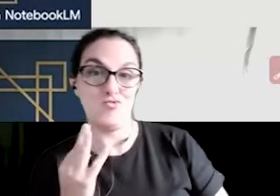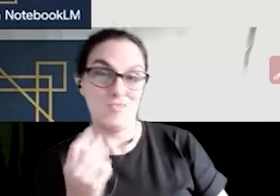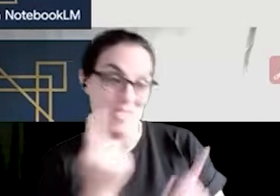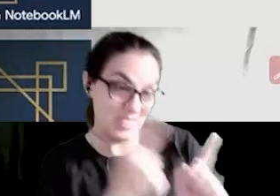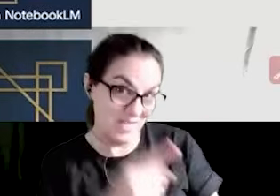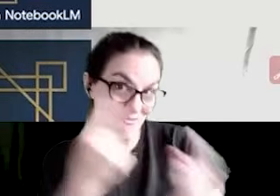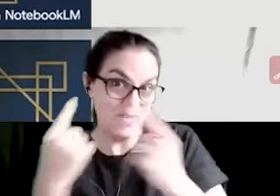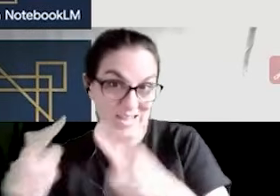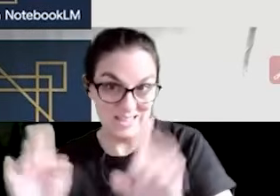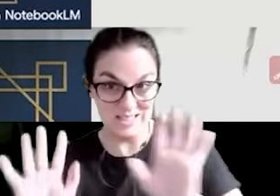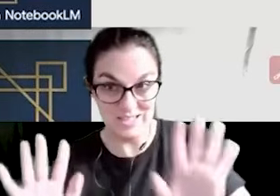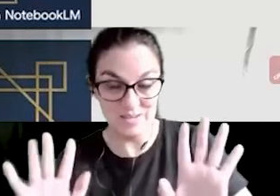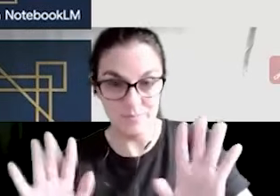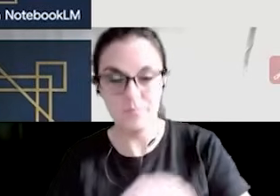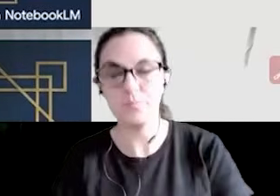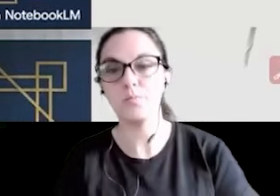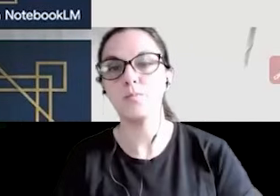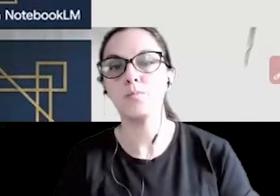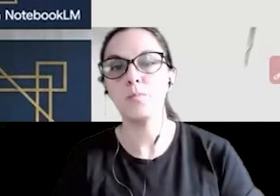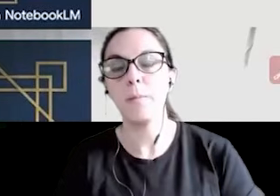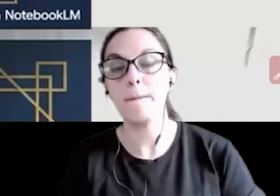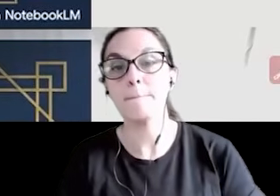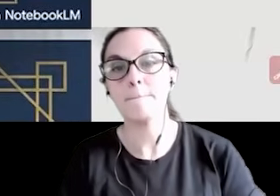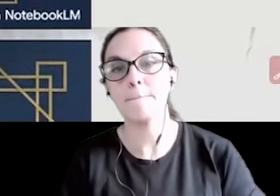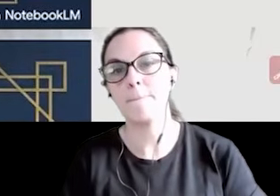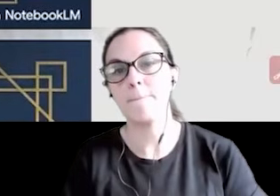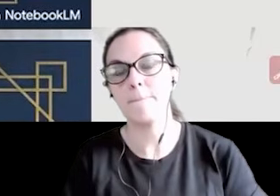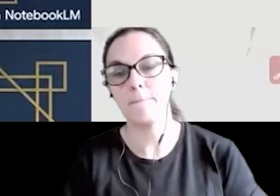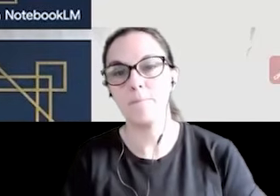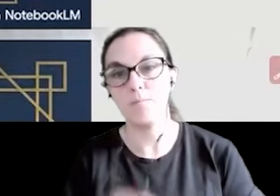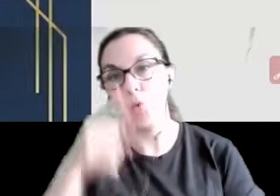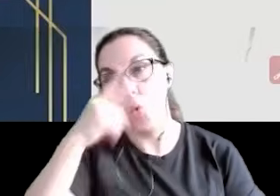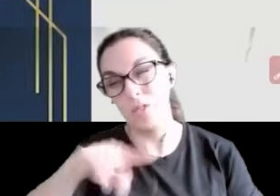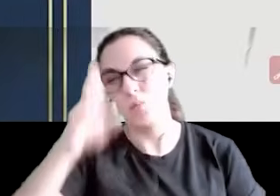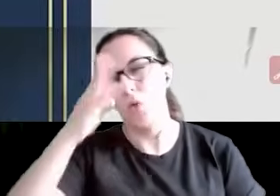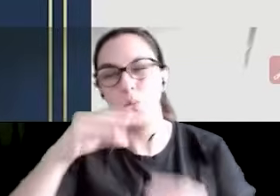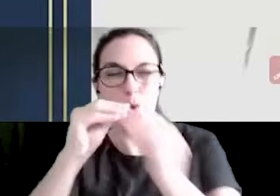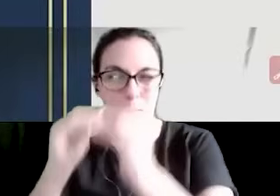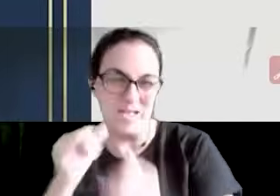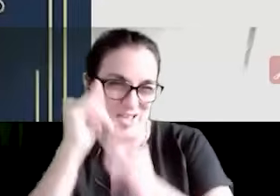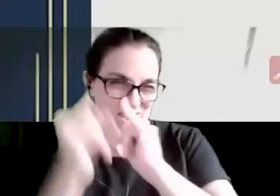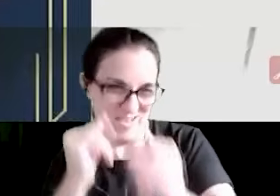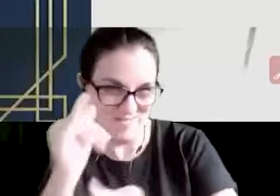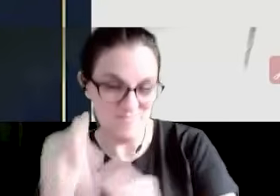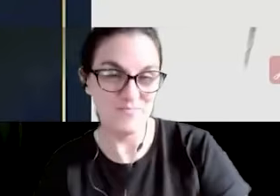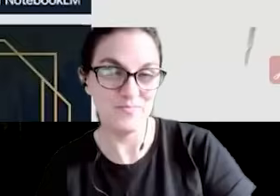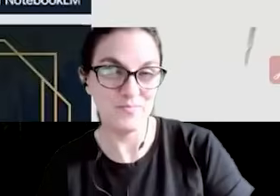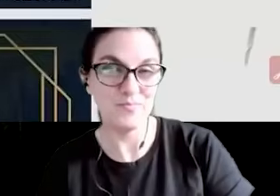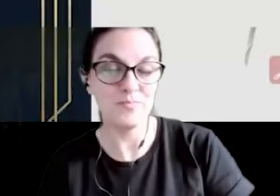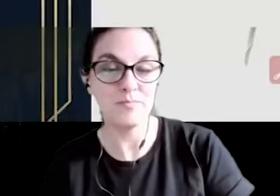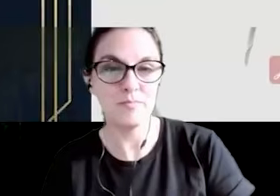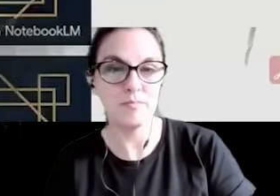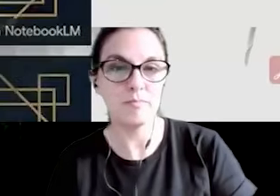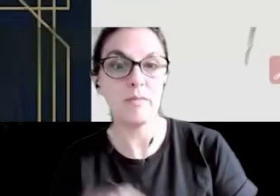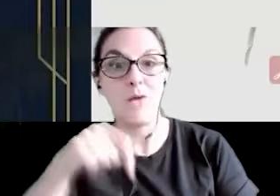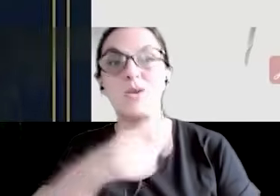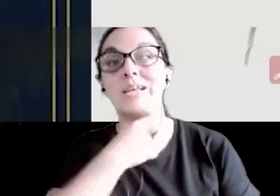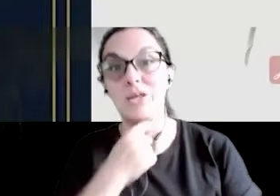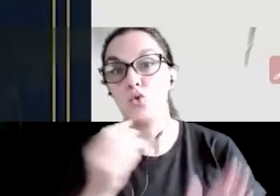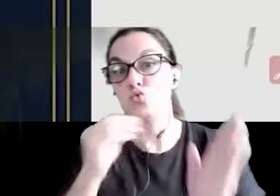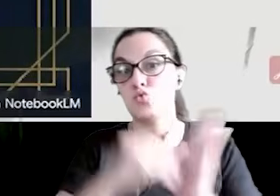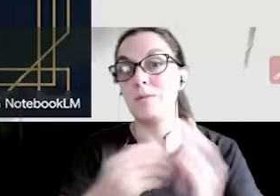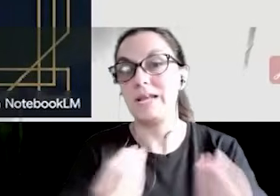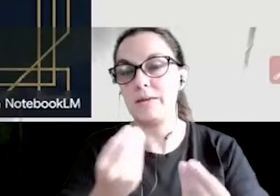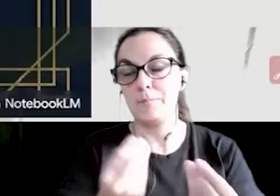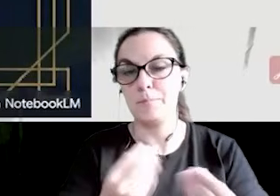Y un poco para ir cerrando este título y darle lugar a mi compañera con el título primero, me permito agregar que en